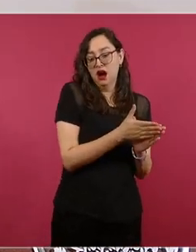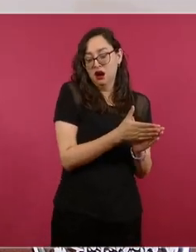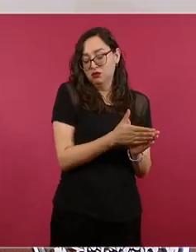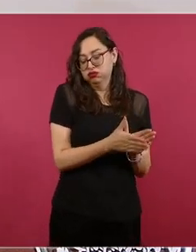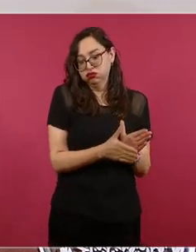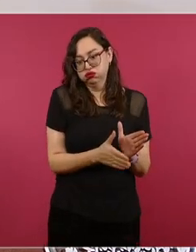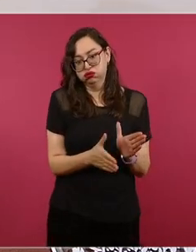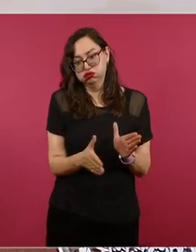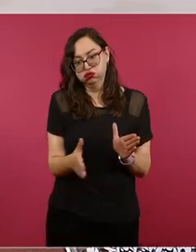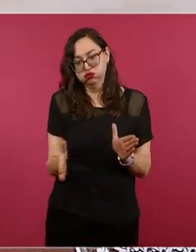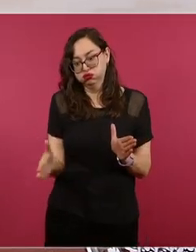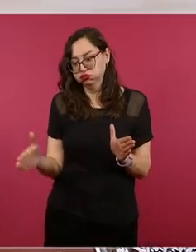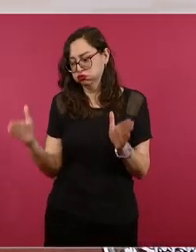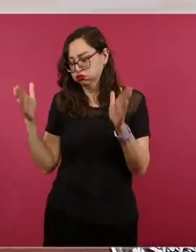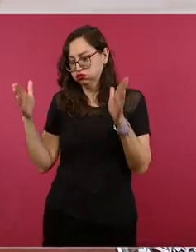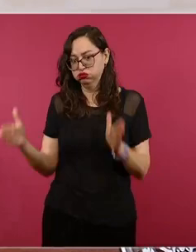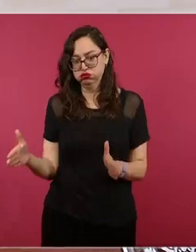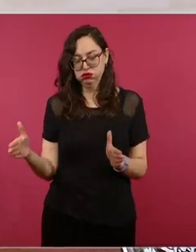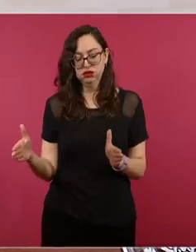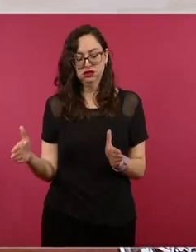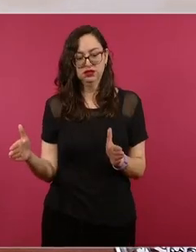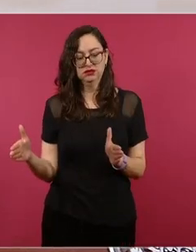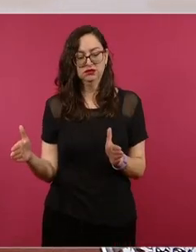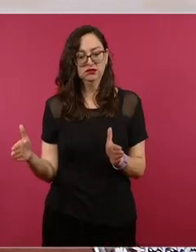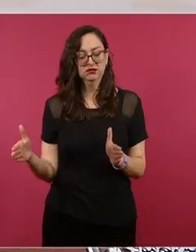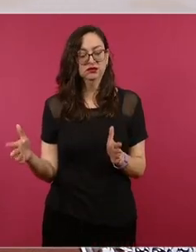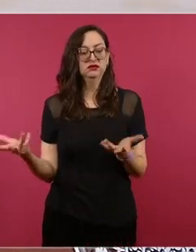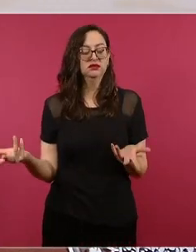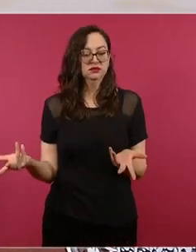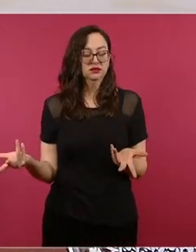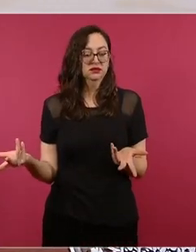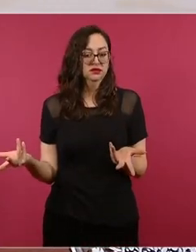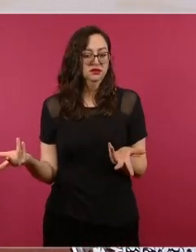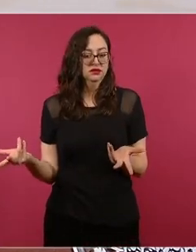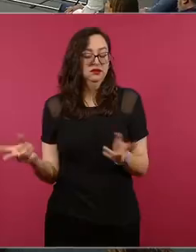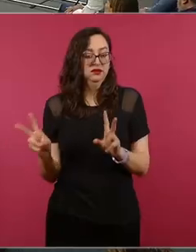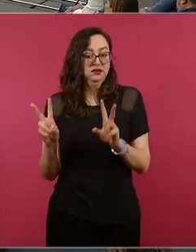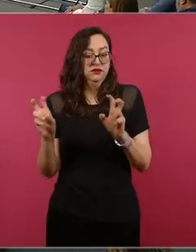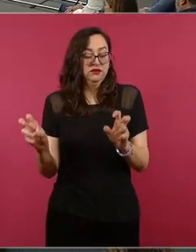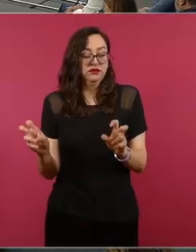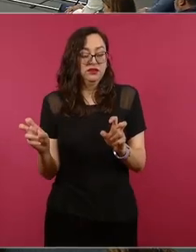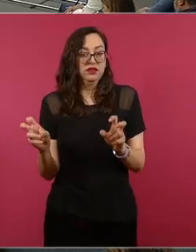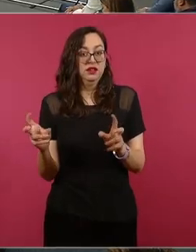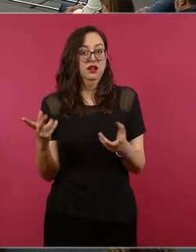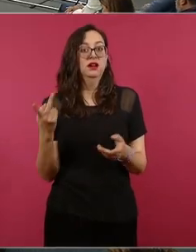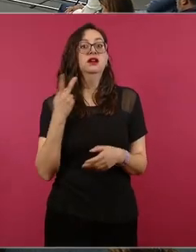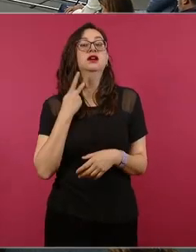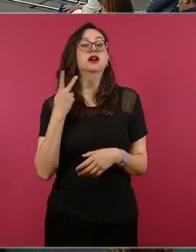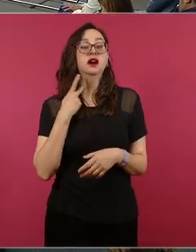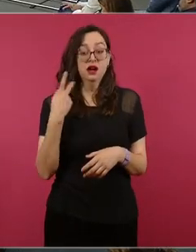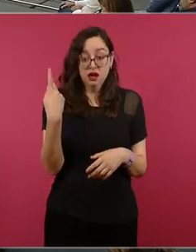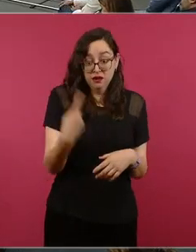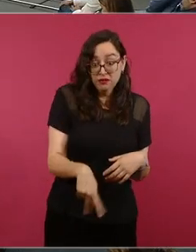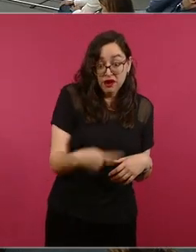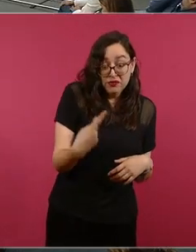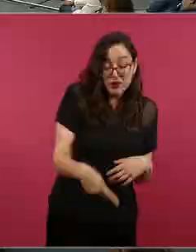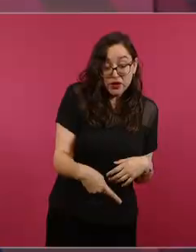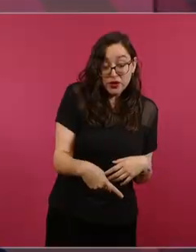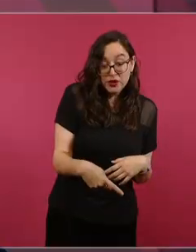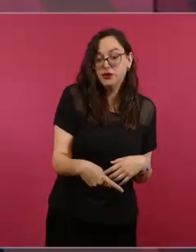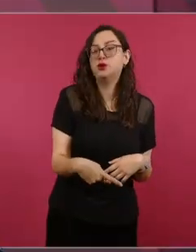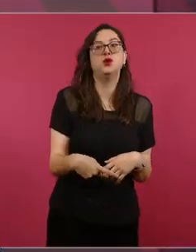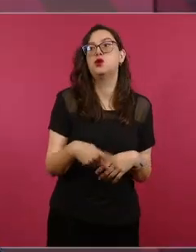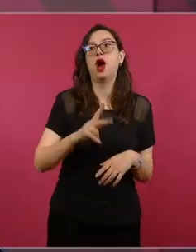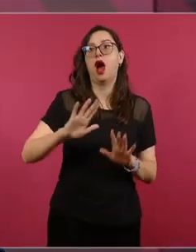Entonces, cambia la política y empezamos a comprar las